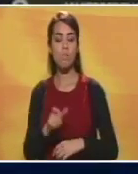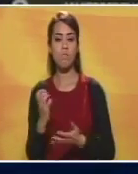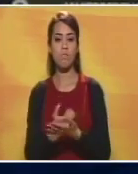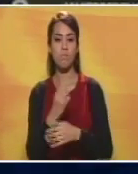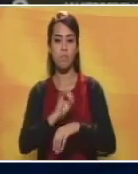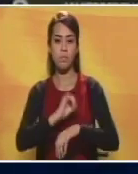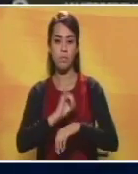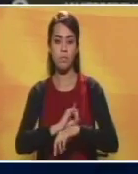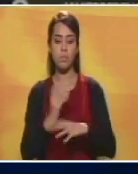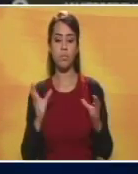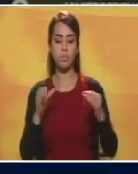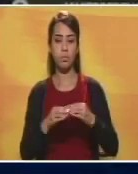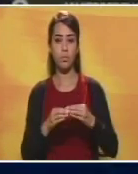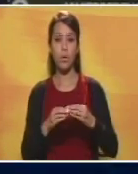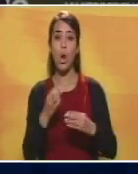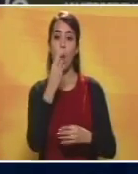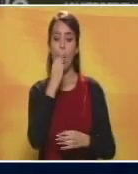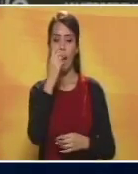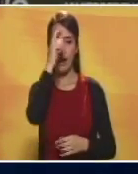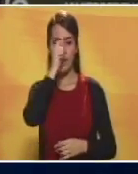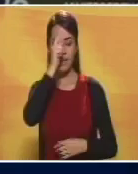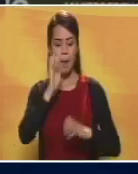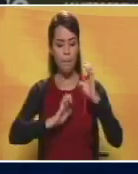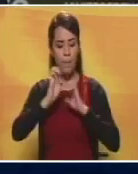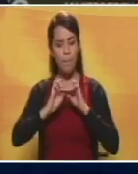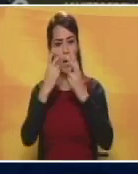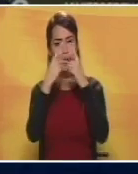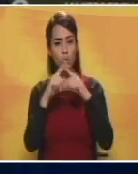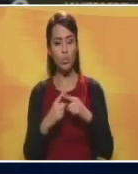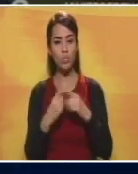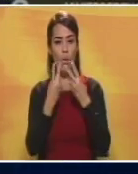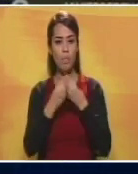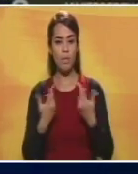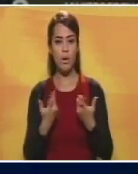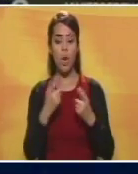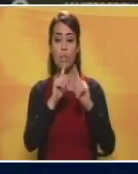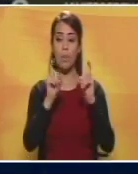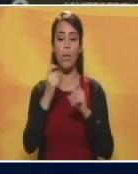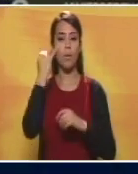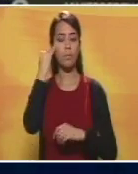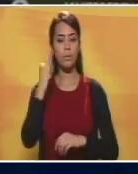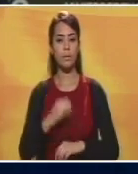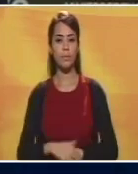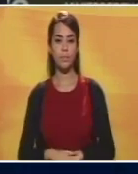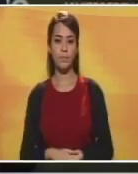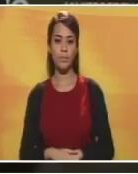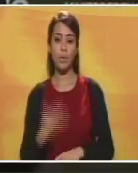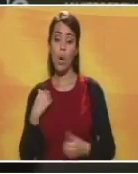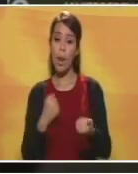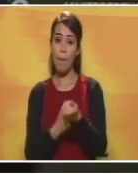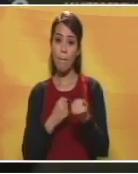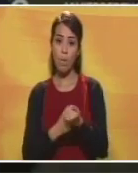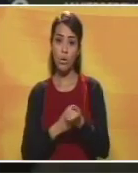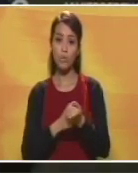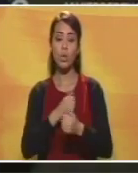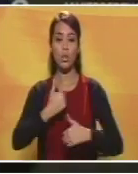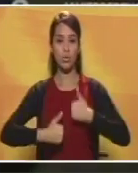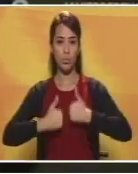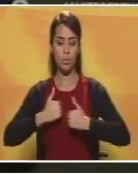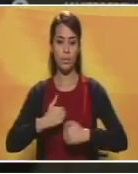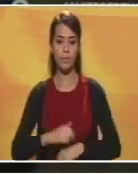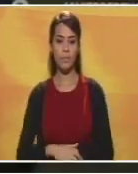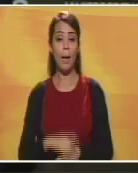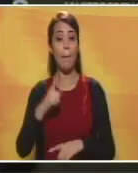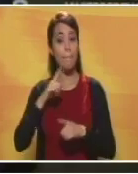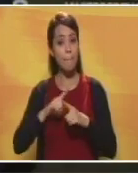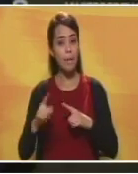se ha reunido con Henry Falcón para evaluar los números de los estudios de opinión con respecto al respaldo de sus candidaturas.